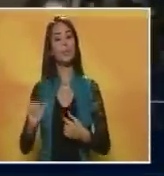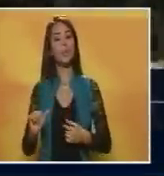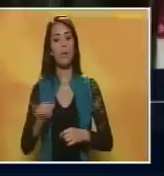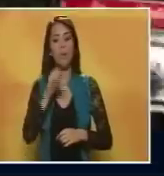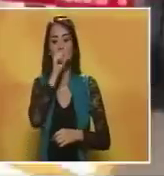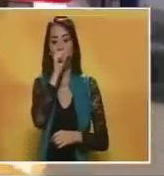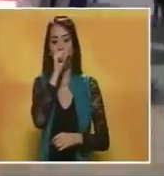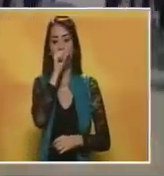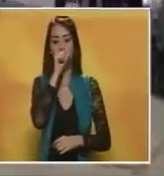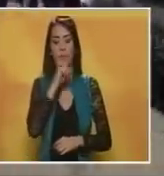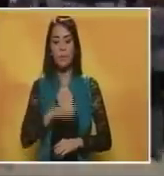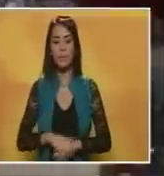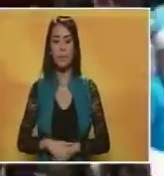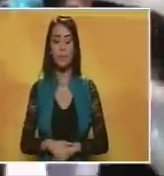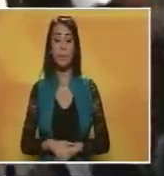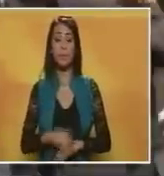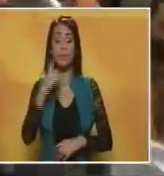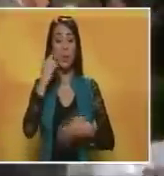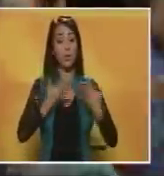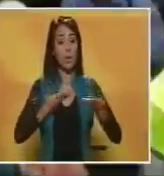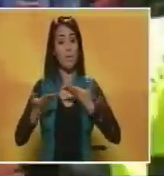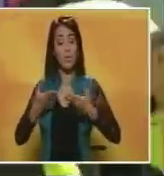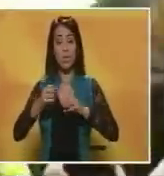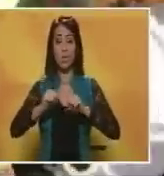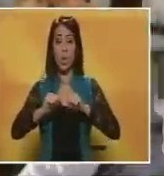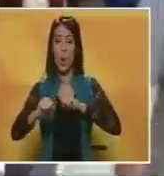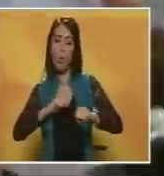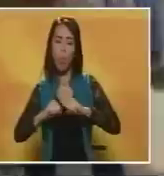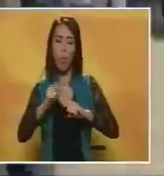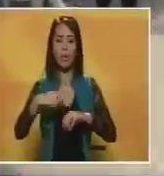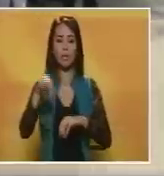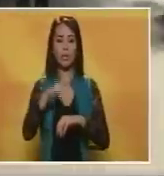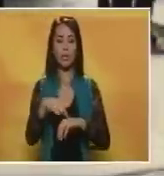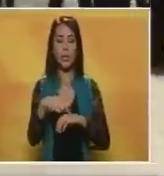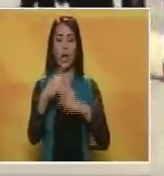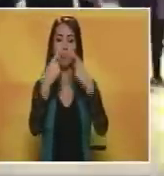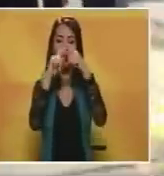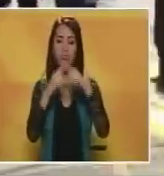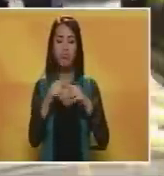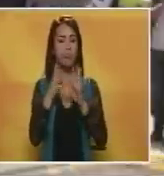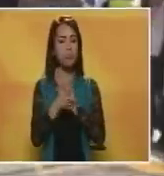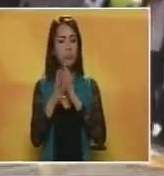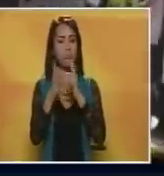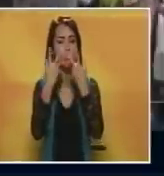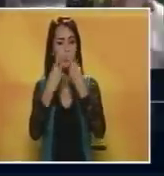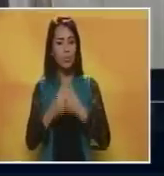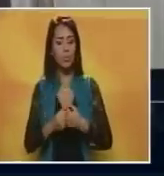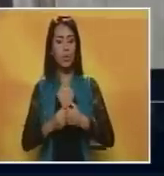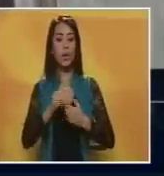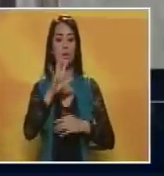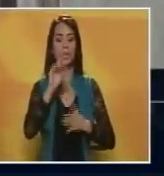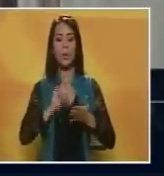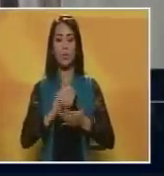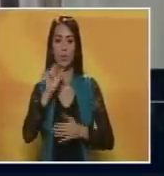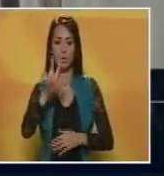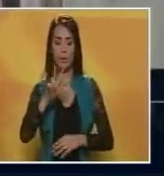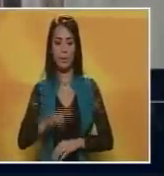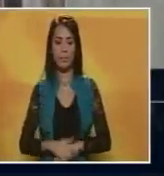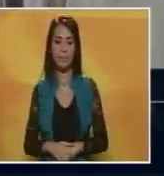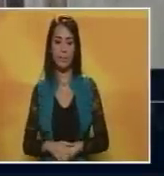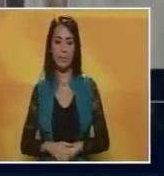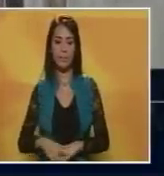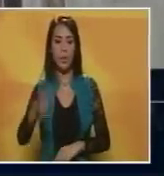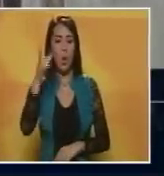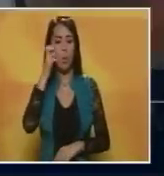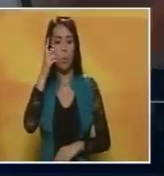sureño estado de guerrero según el servicio sismológico nacional que en un reporte inicial habría dado una magnitud de 5.3 el